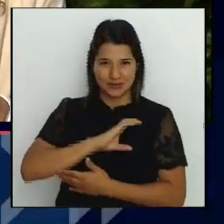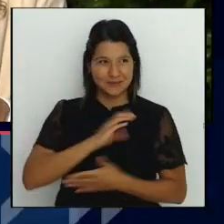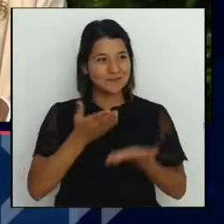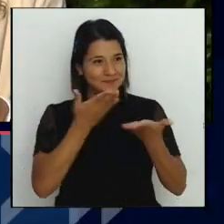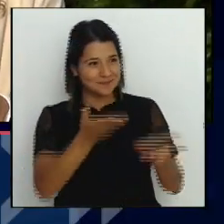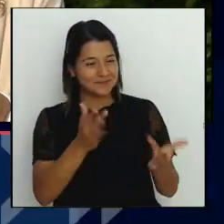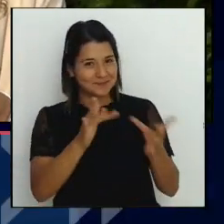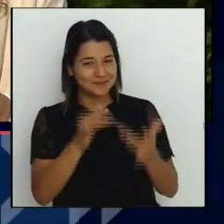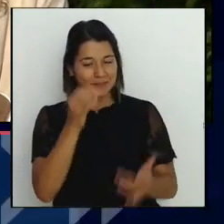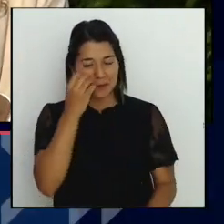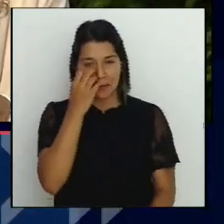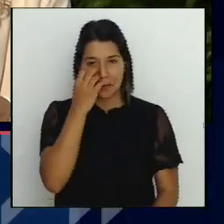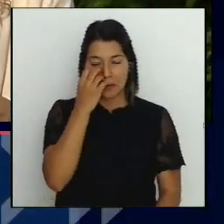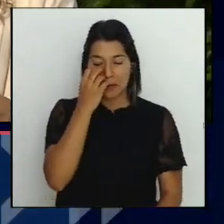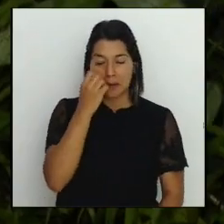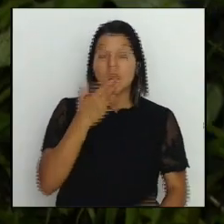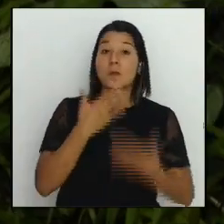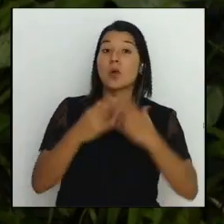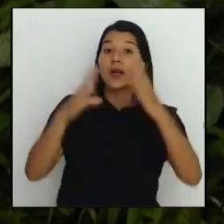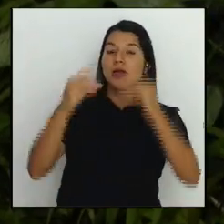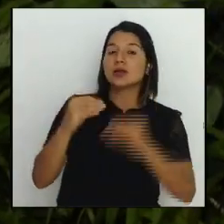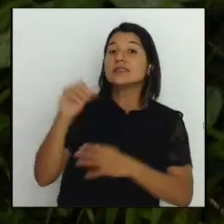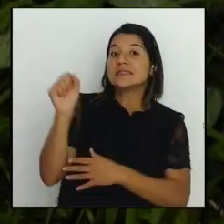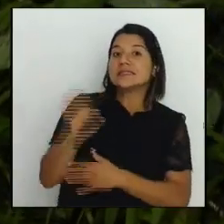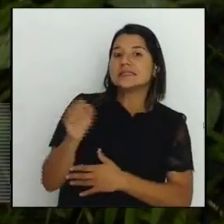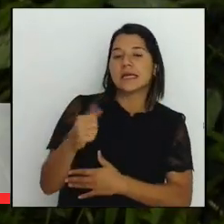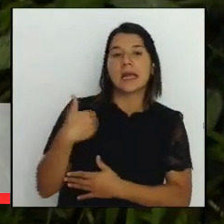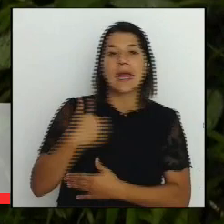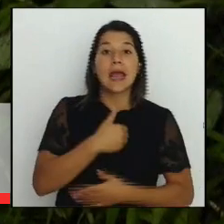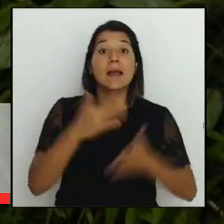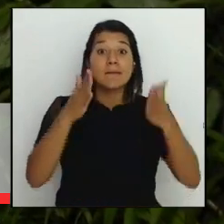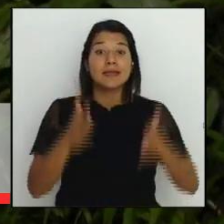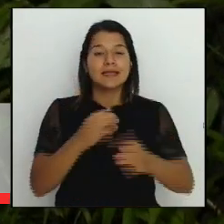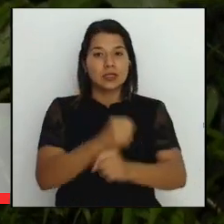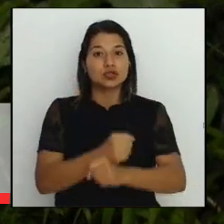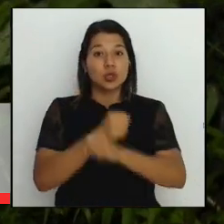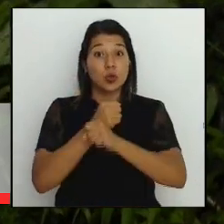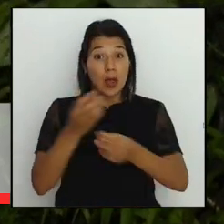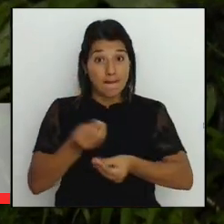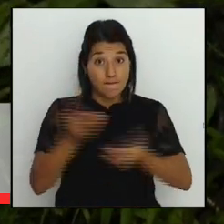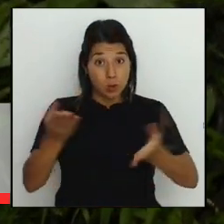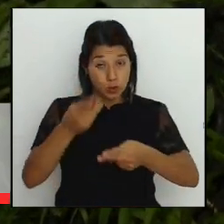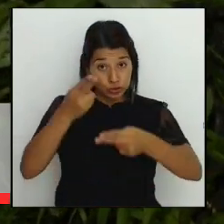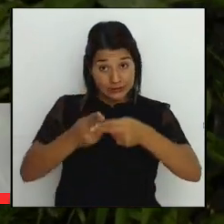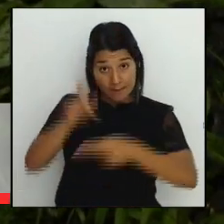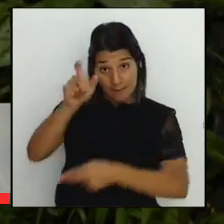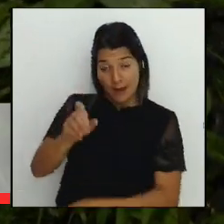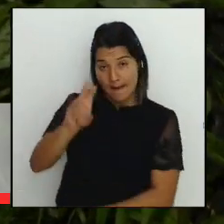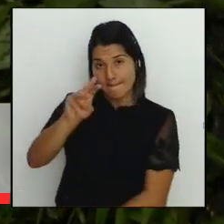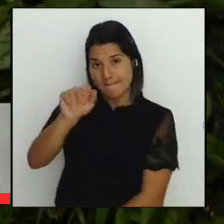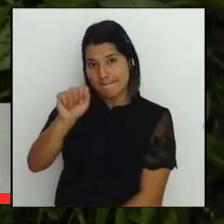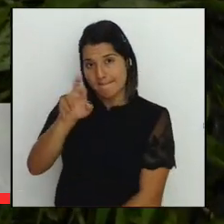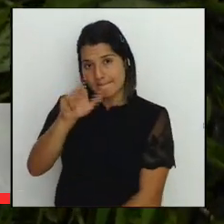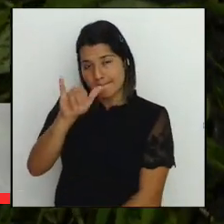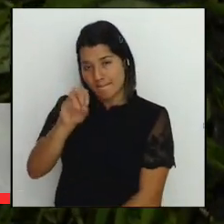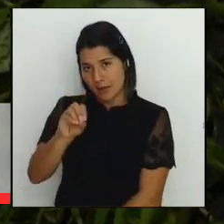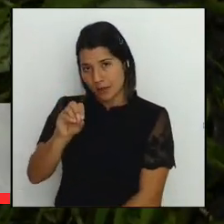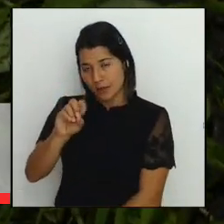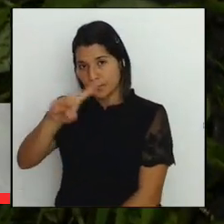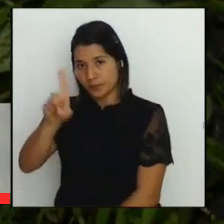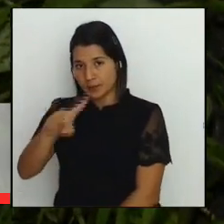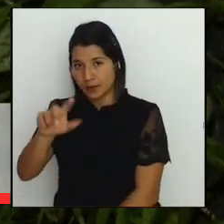¿Qué tal? Muy buenas noches. Así es, el ministro de Seguridad Pública, Mario Zamora, explicó qué se haría con los recursos en caso de que se